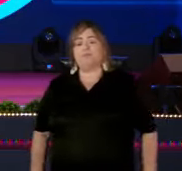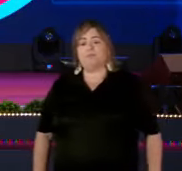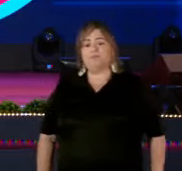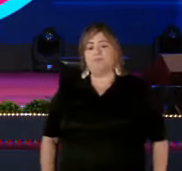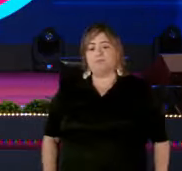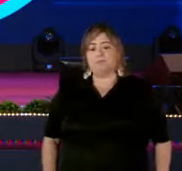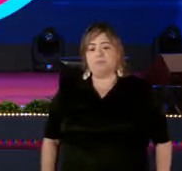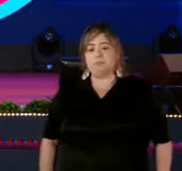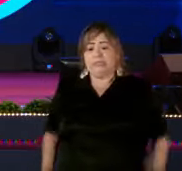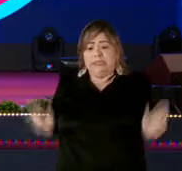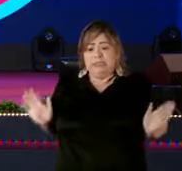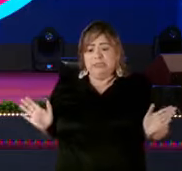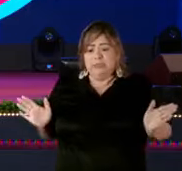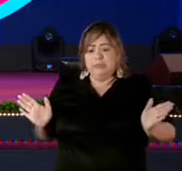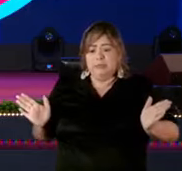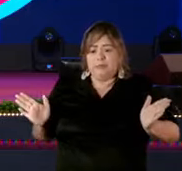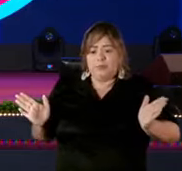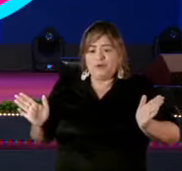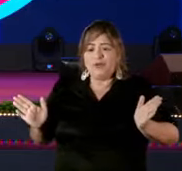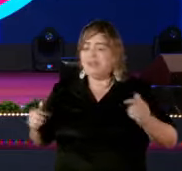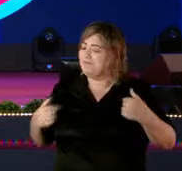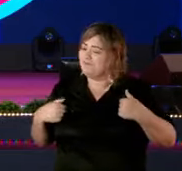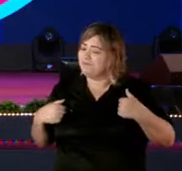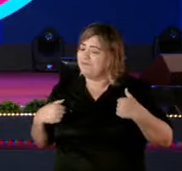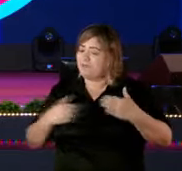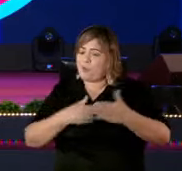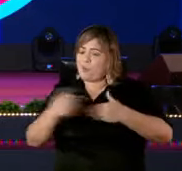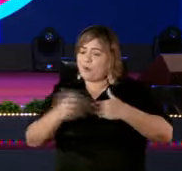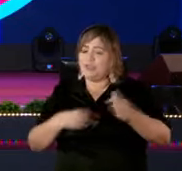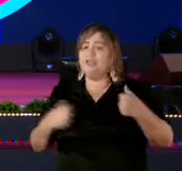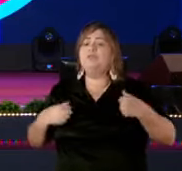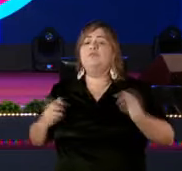Nos empujan con violencia, pero seguimos hacia adelante.